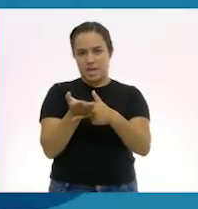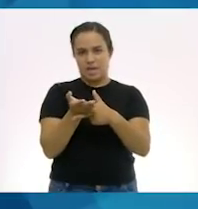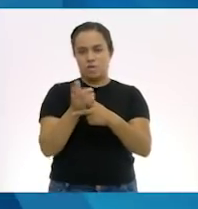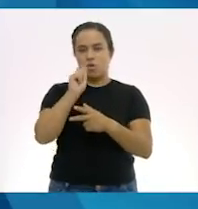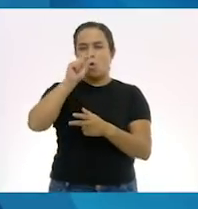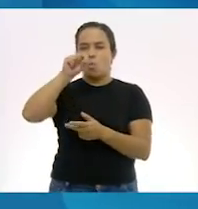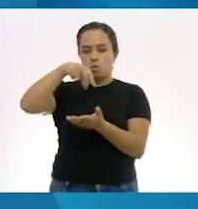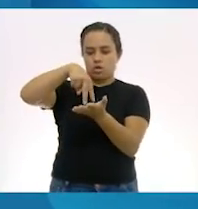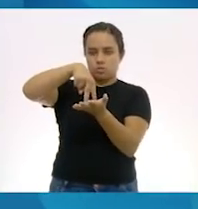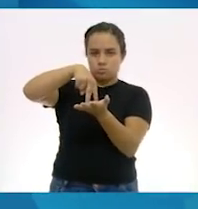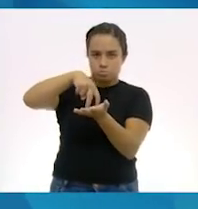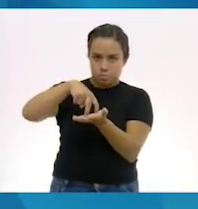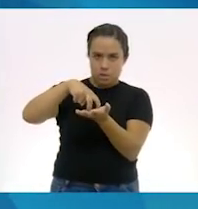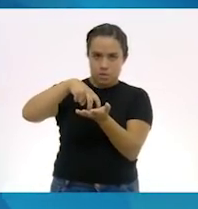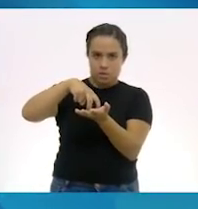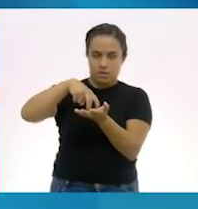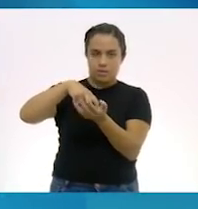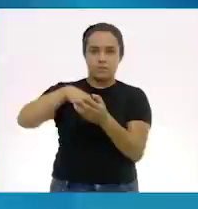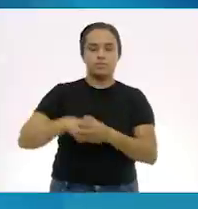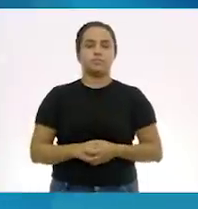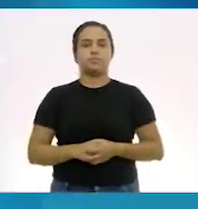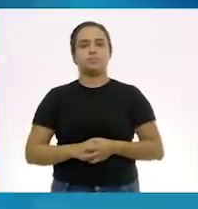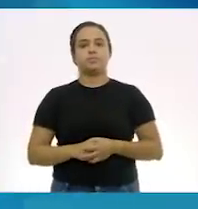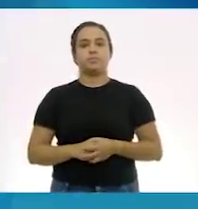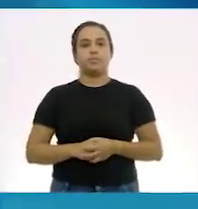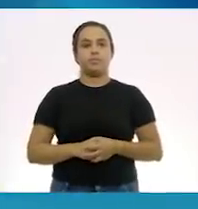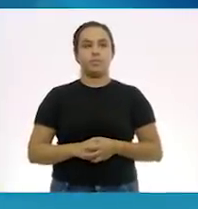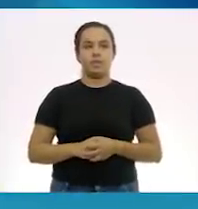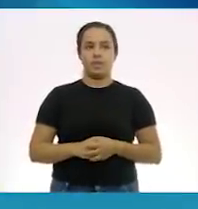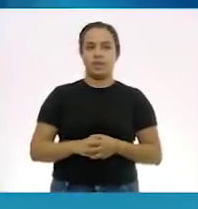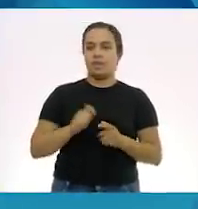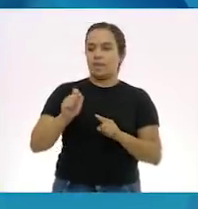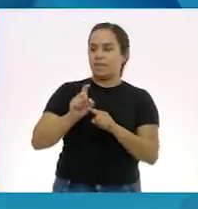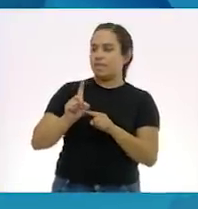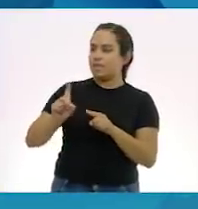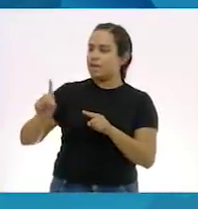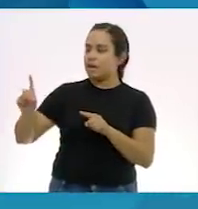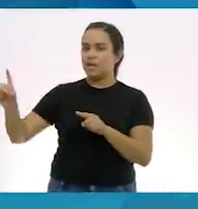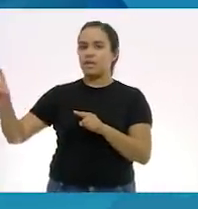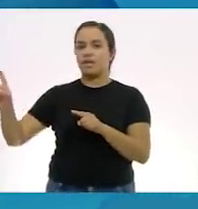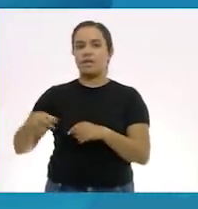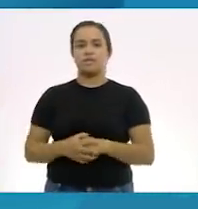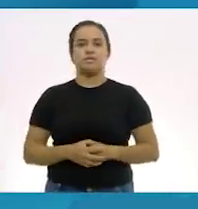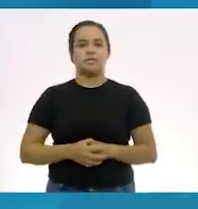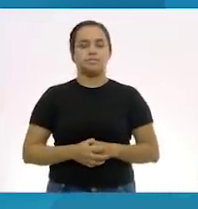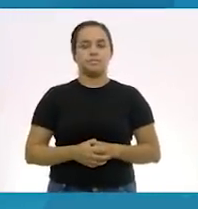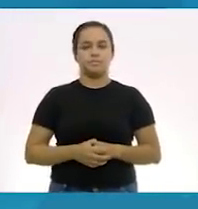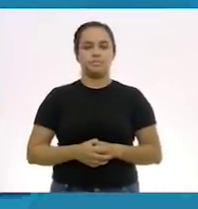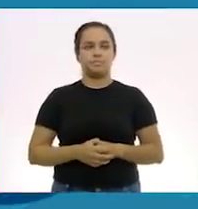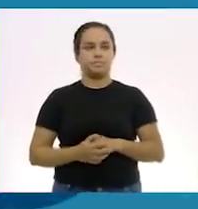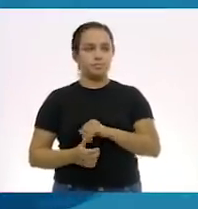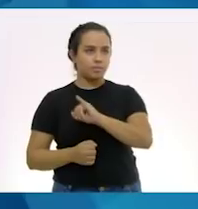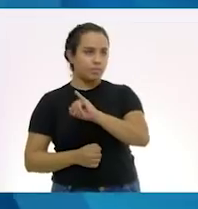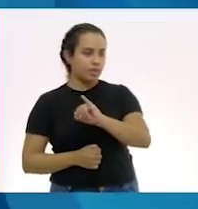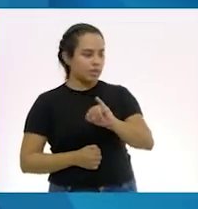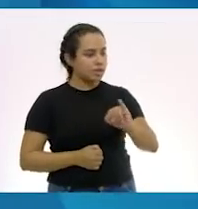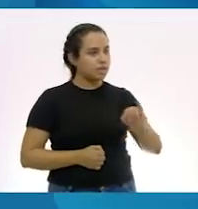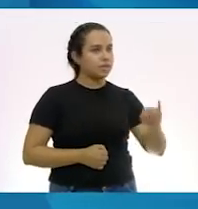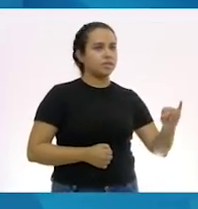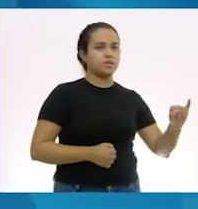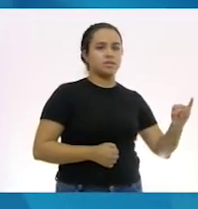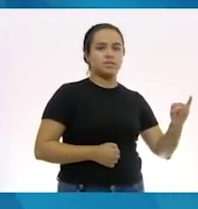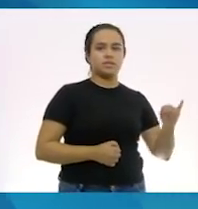niveles. Esos niveles. Son los niveles. Niveles. Alto, medio y muy abajo. ¿Sale?